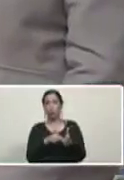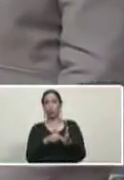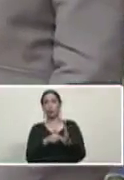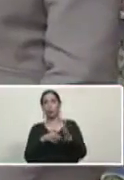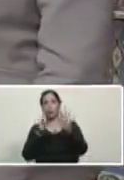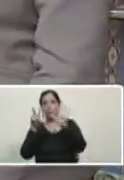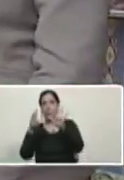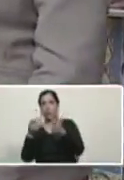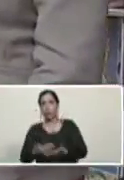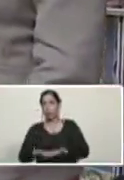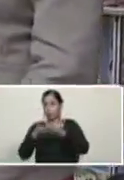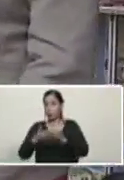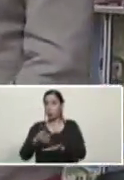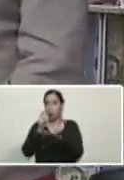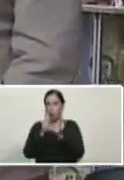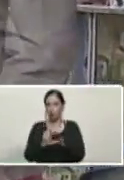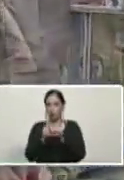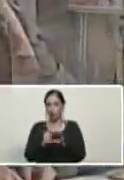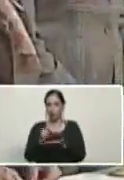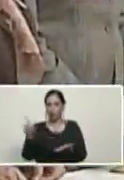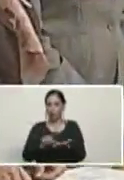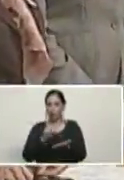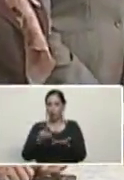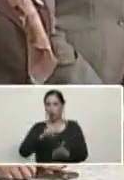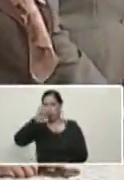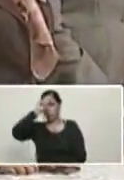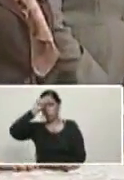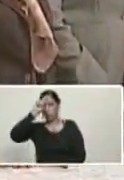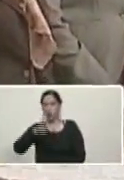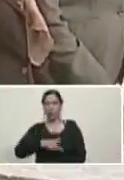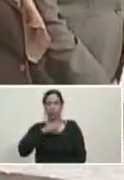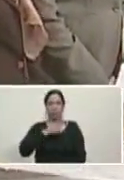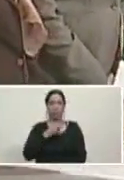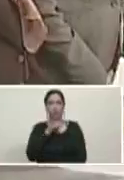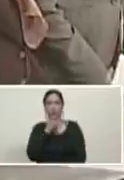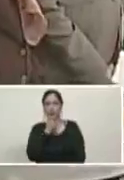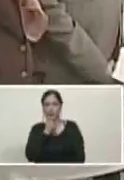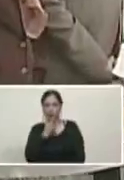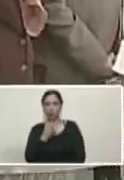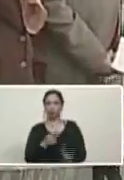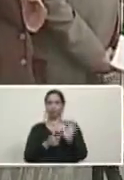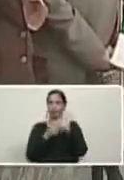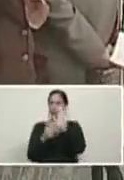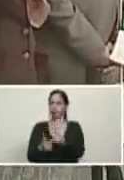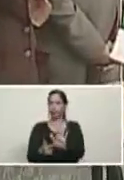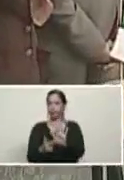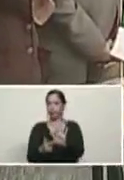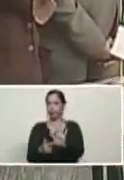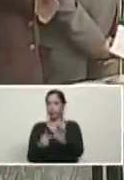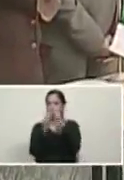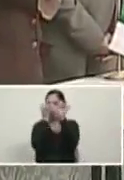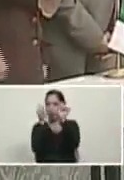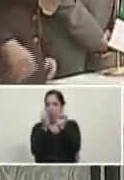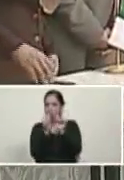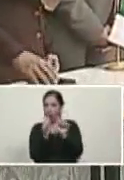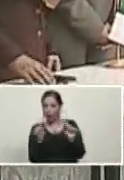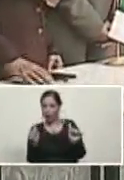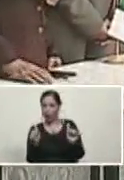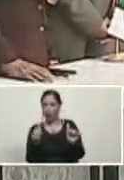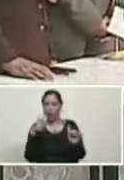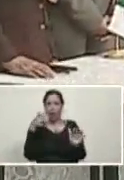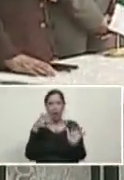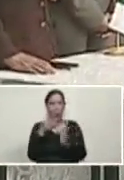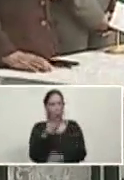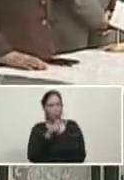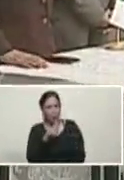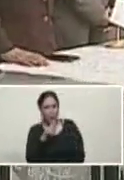Turquía, en turco, castellano e inglés. Se han traído una muestra, como usted ha podido ver, del arte hebreo, de su gastronomía,